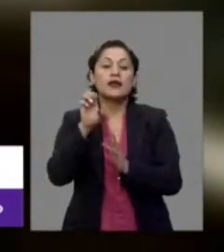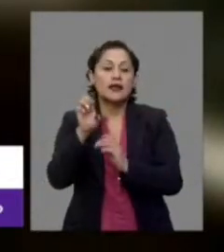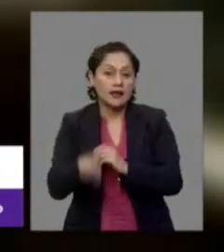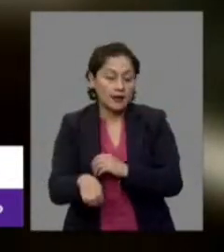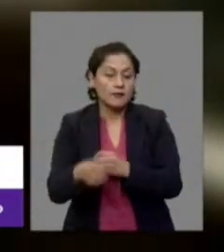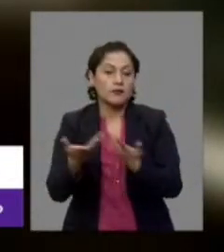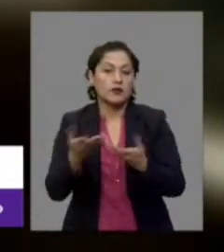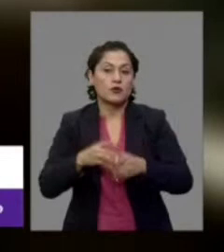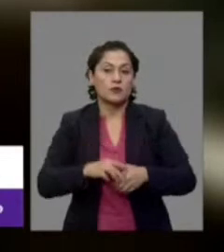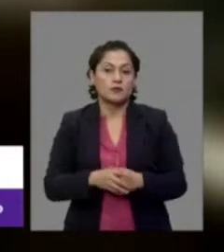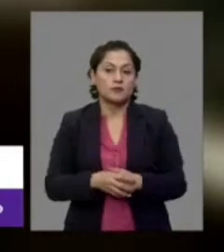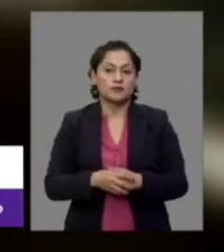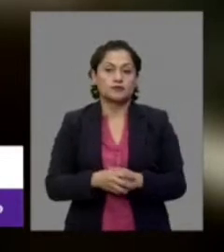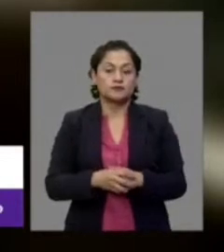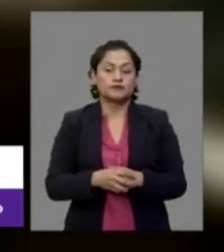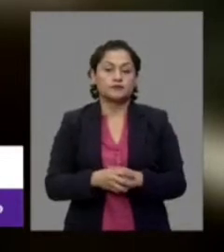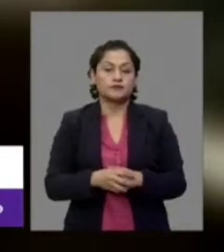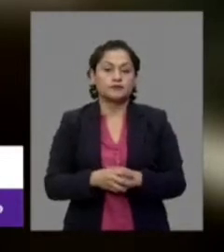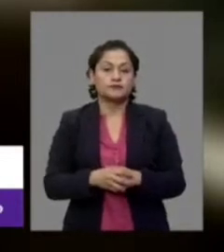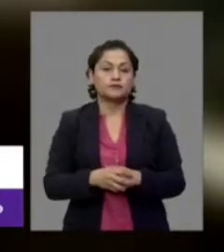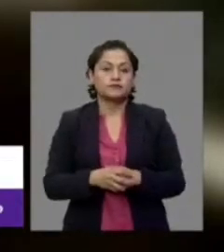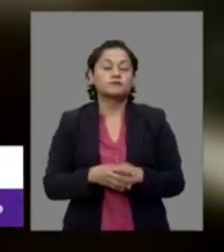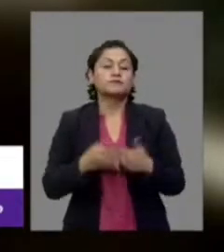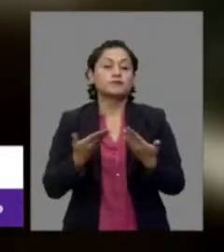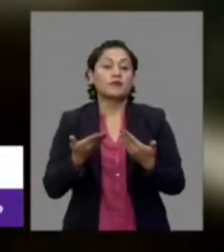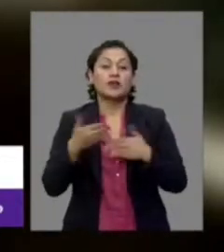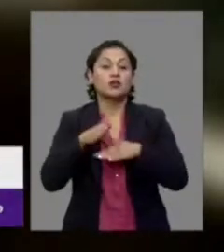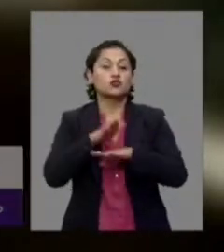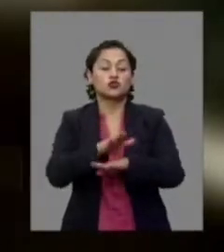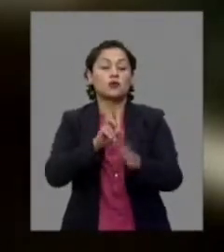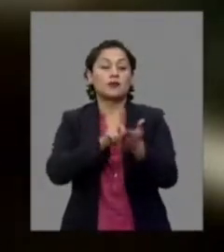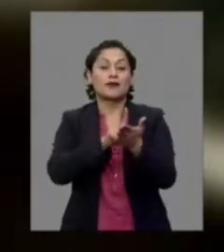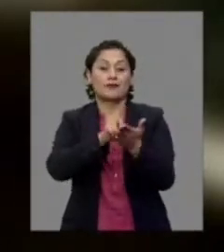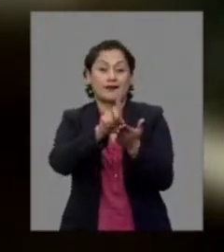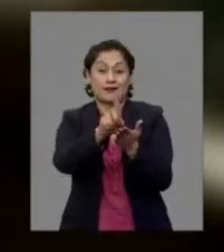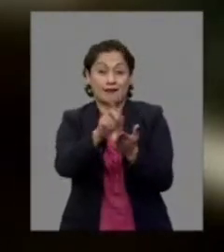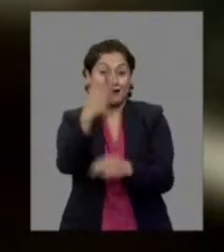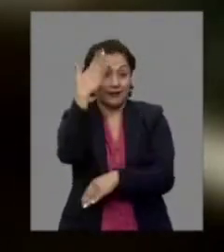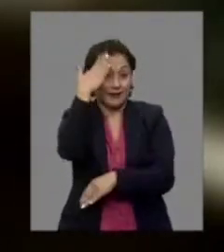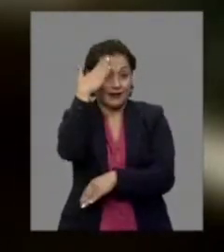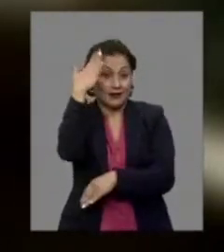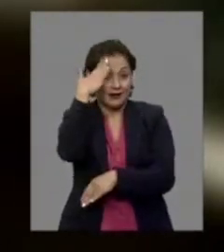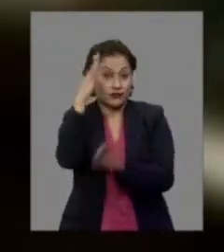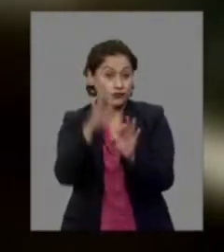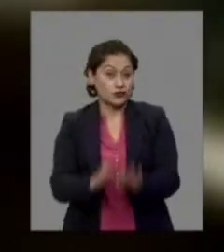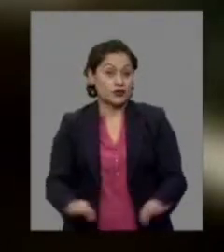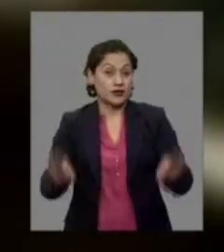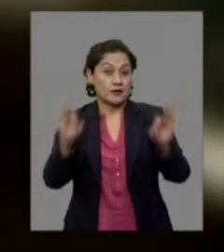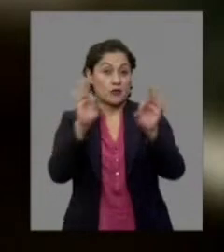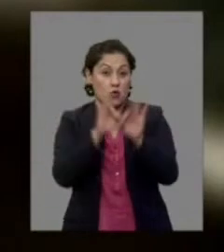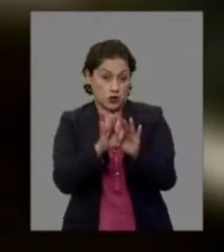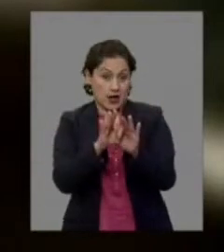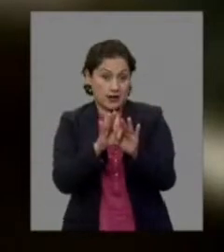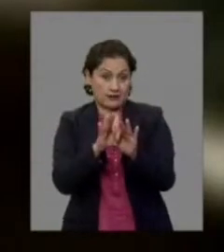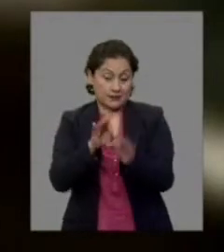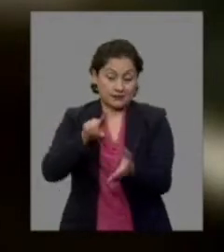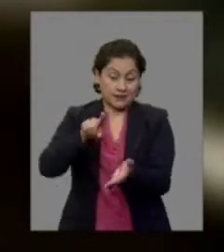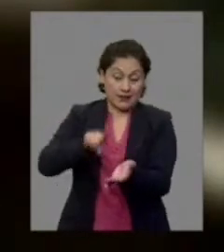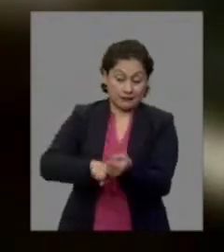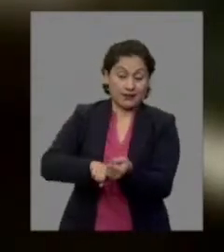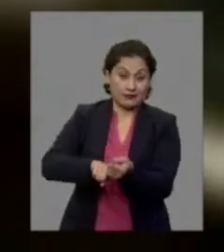ver con los derechos fundamentales involucrados en los procesos